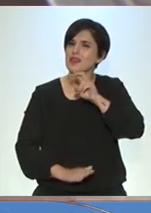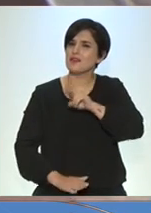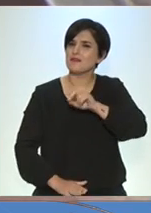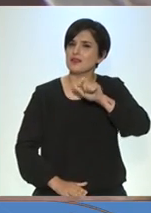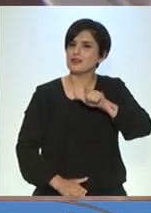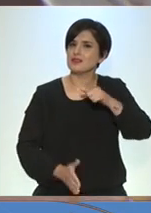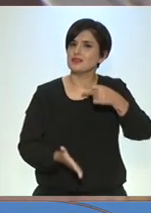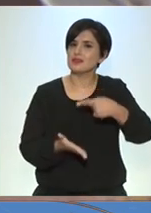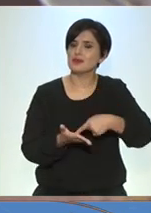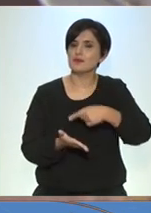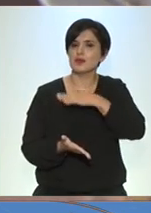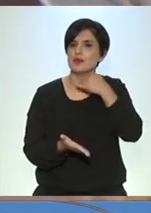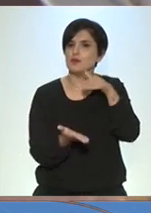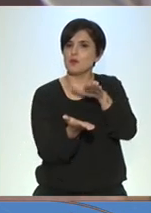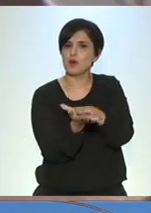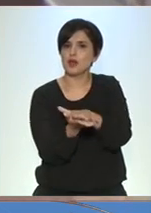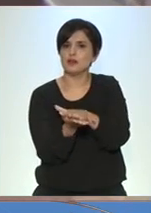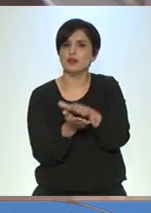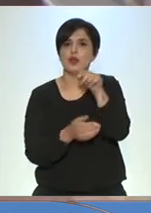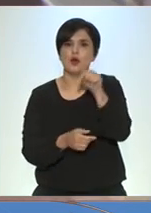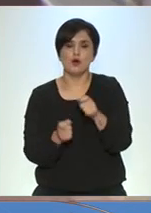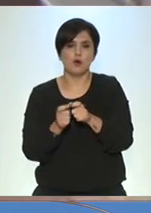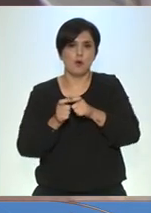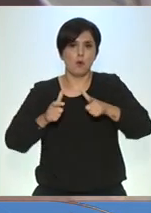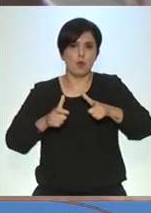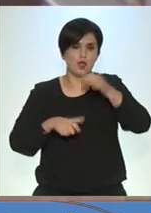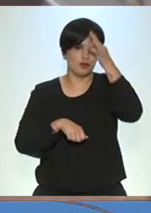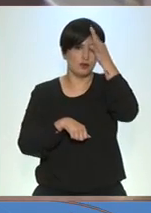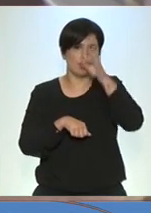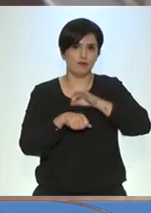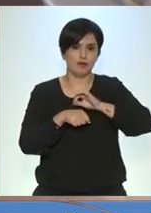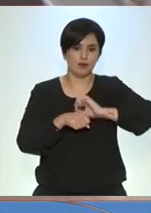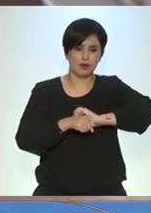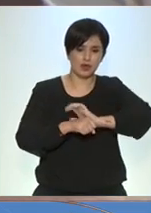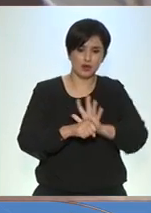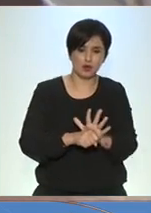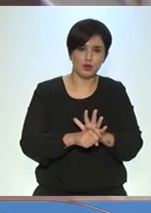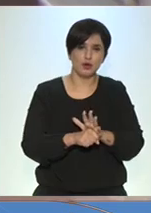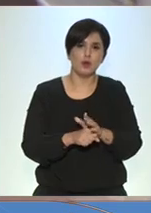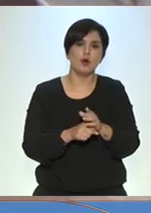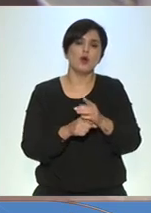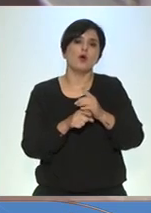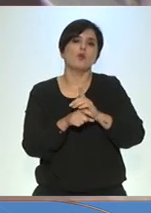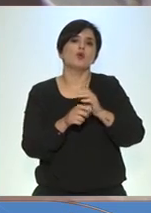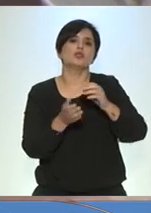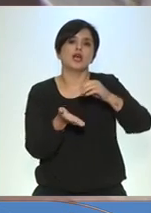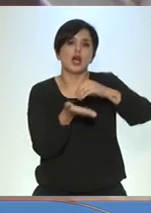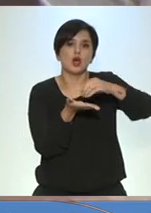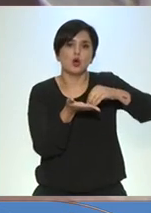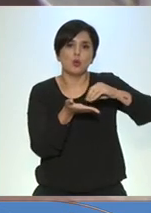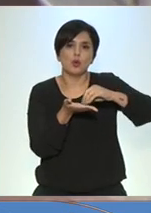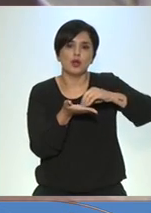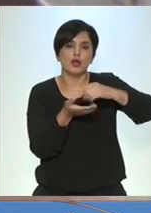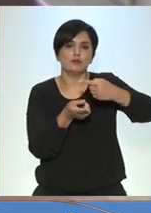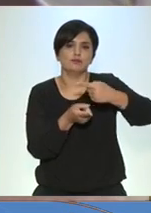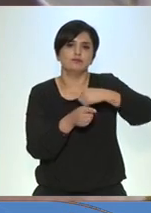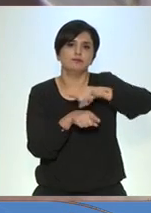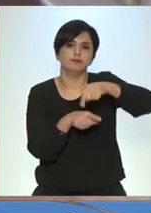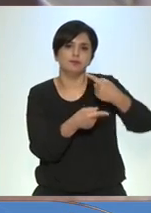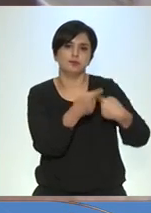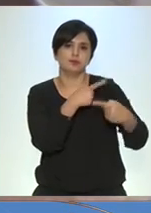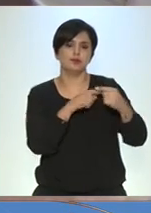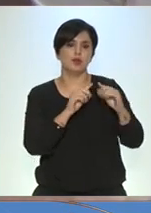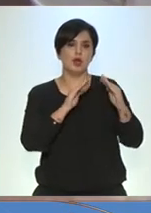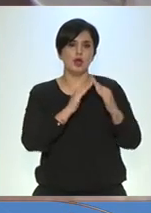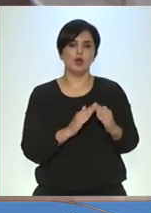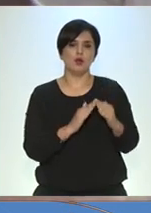Hoy vivimos un aumento de casos activos de COVID. Decenas de comunas deben retroceder a cuarentena total o cuarentena